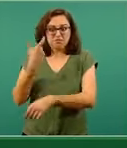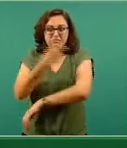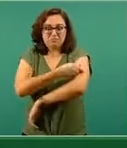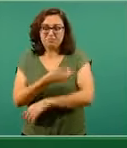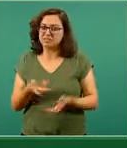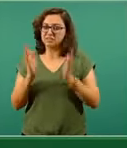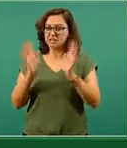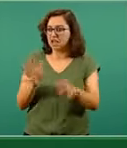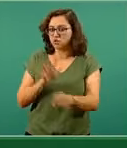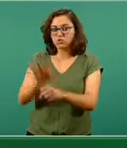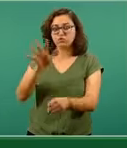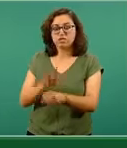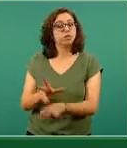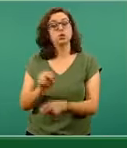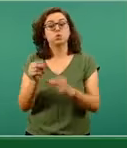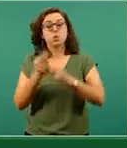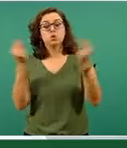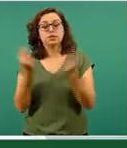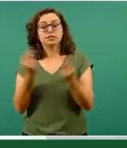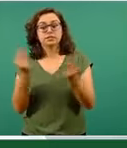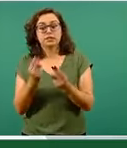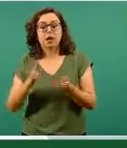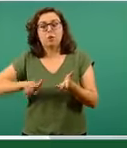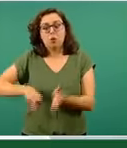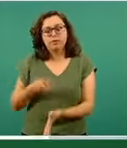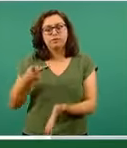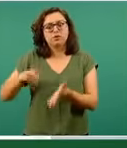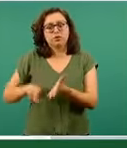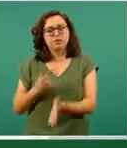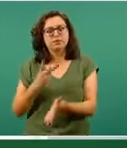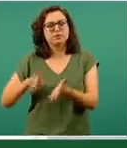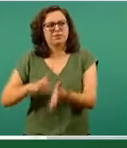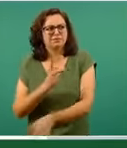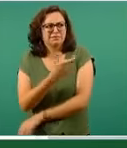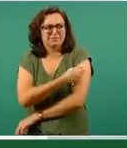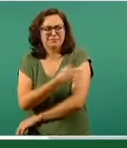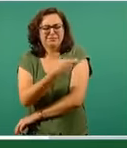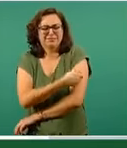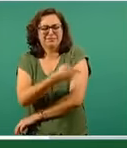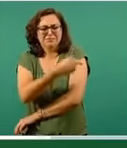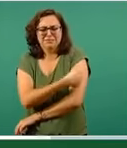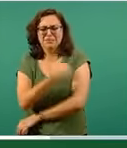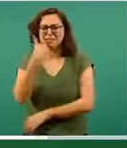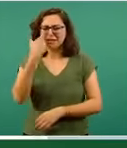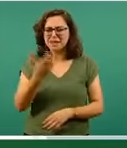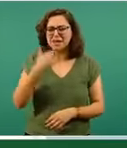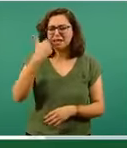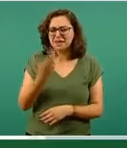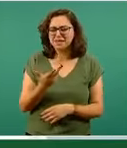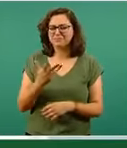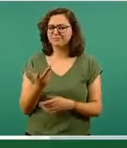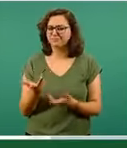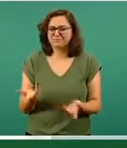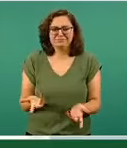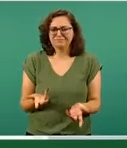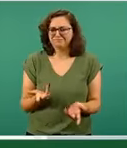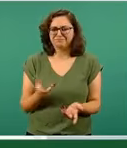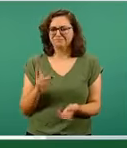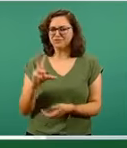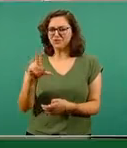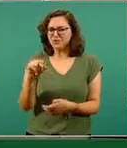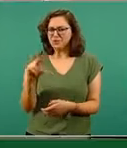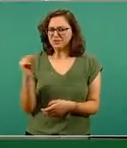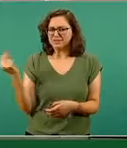ninguna necesidad que una persona ya vacunada quiera vacunarse otra vez, quiera recibir otra dosis, quiera recibir